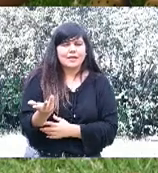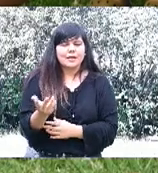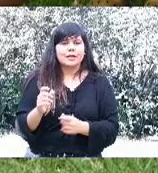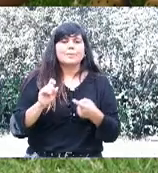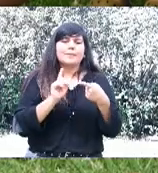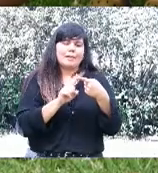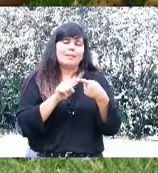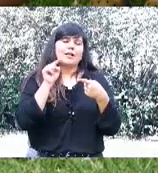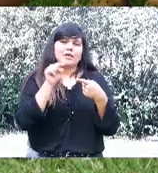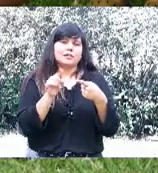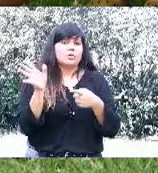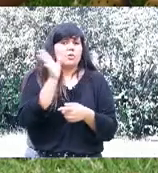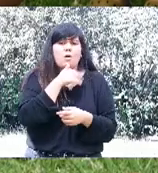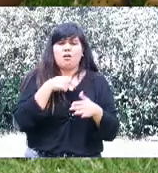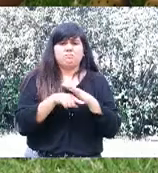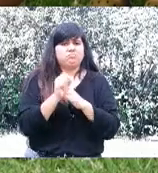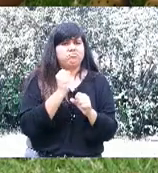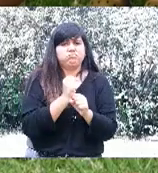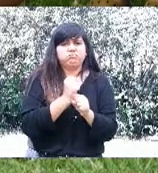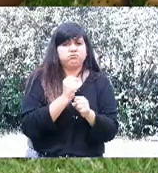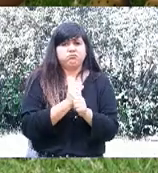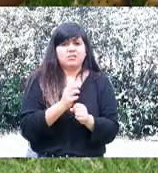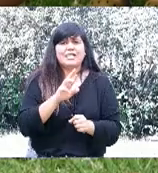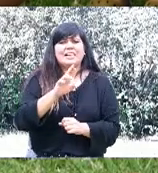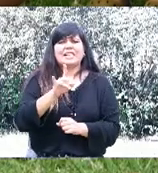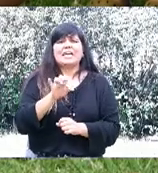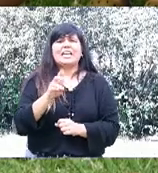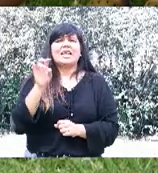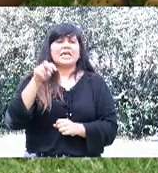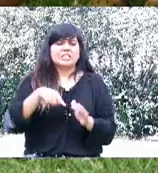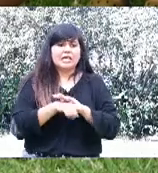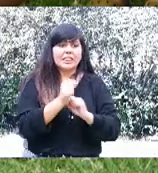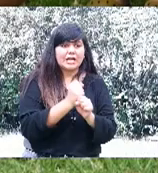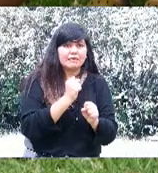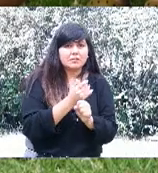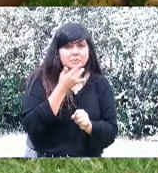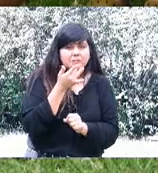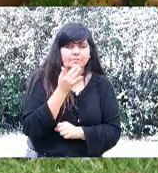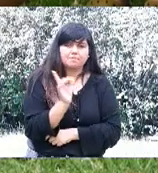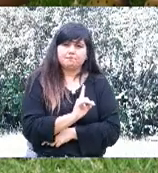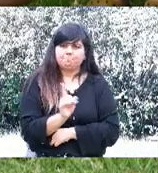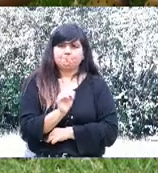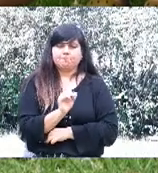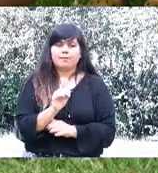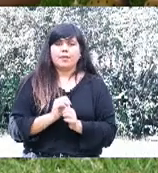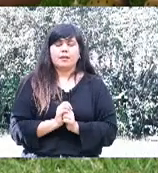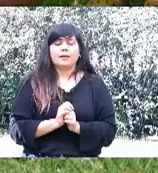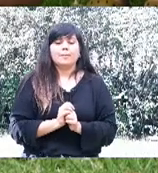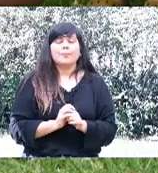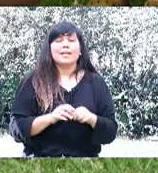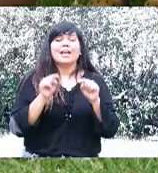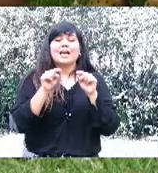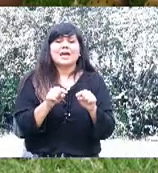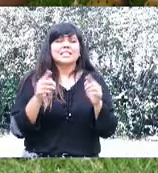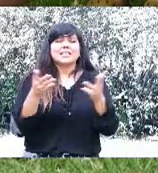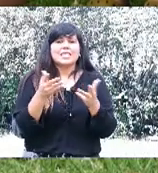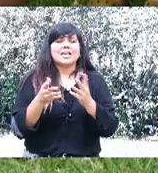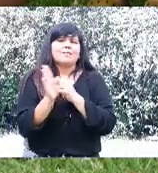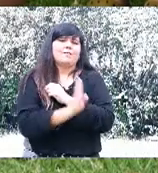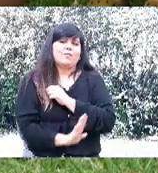primero eso no hay intervención la regeneración No no es una intervención sino que es eh